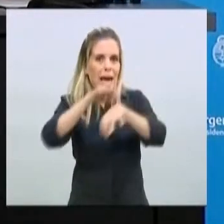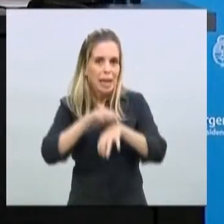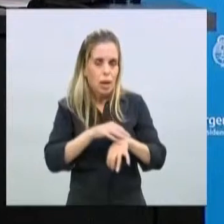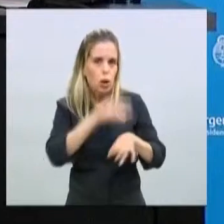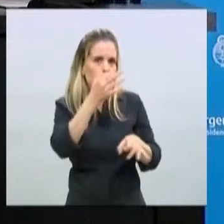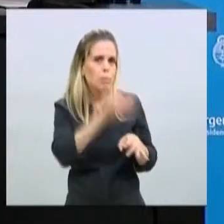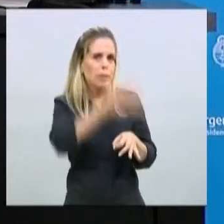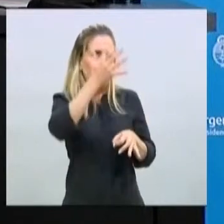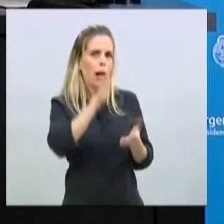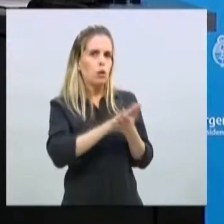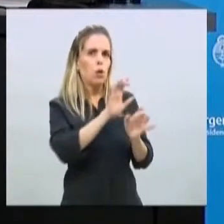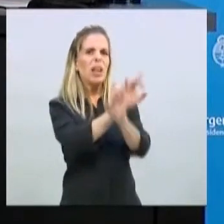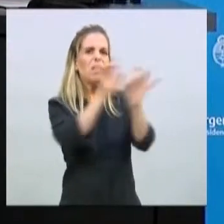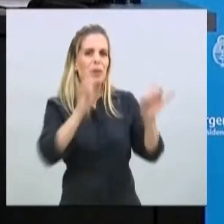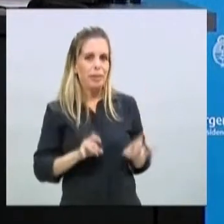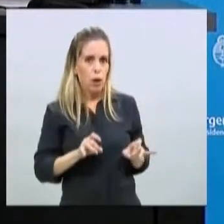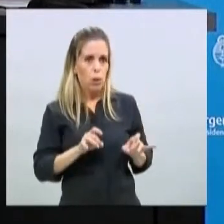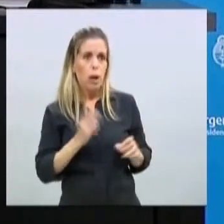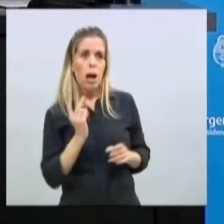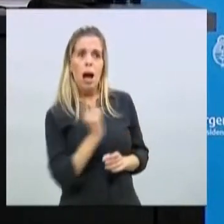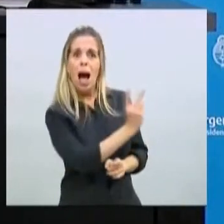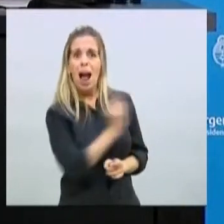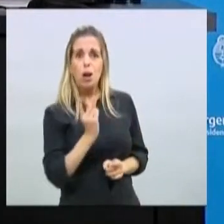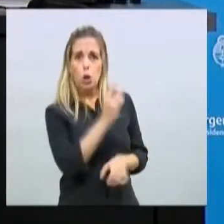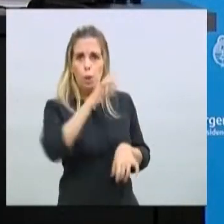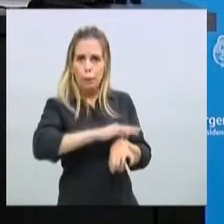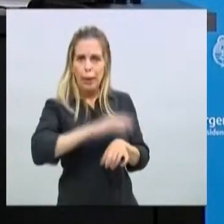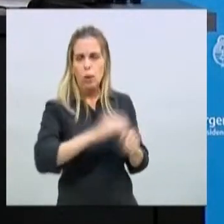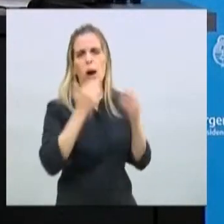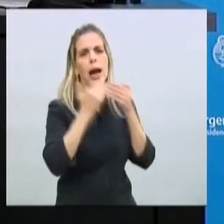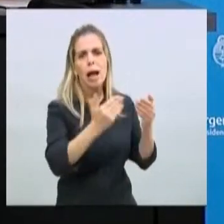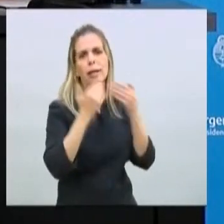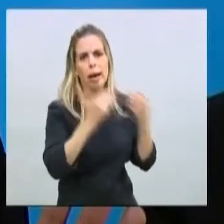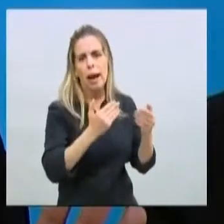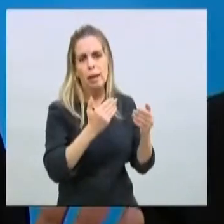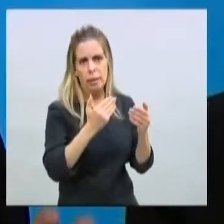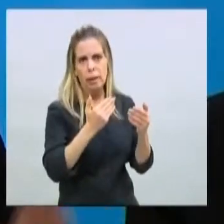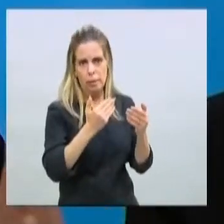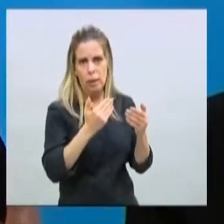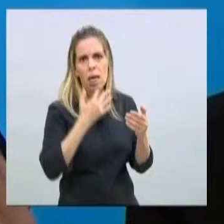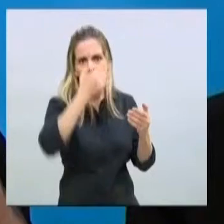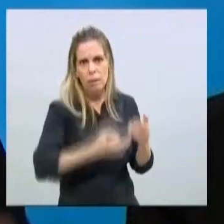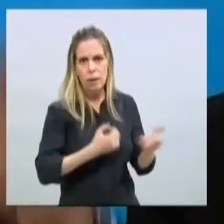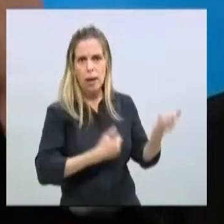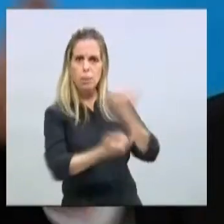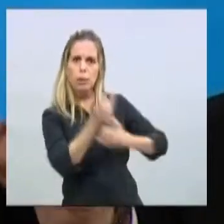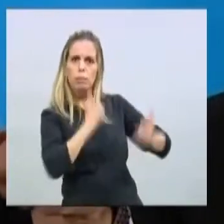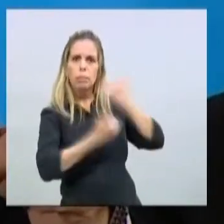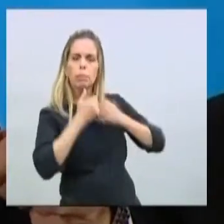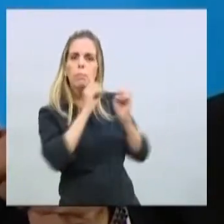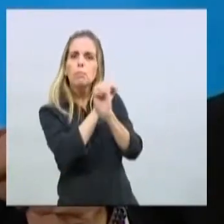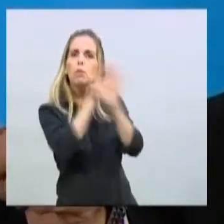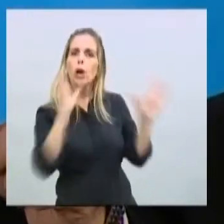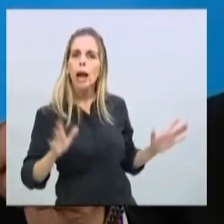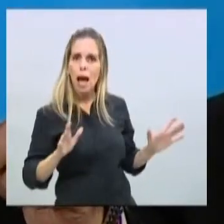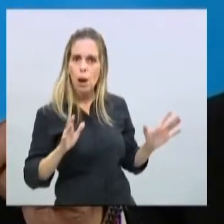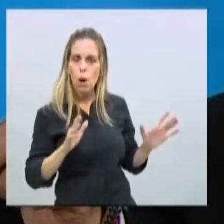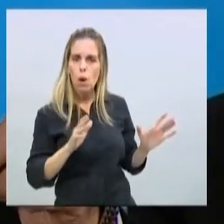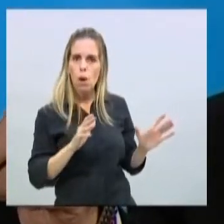estoy eternamente agradecido en nombre de todos, porque nos han guiado bien.